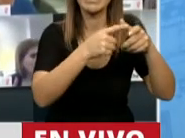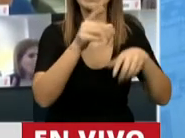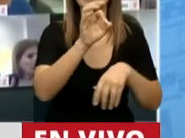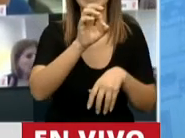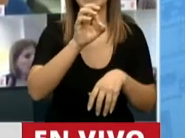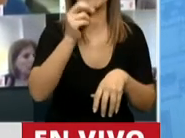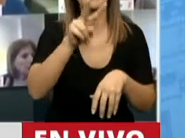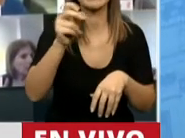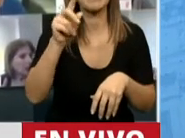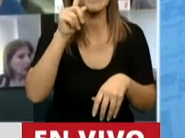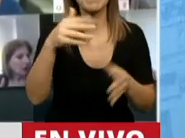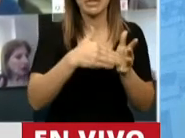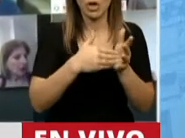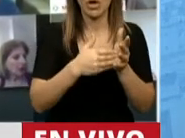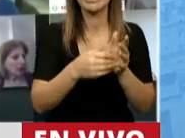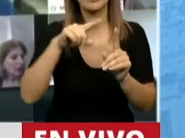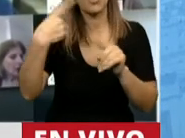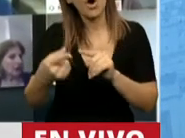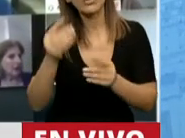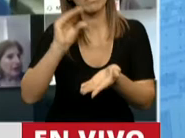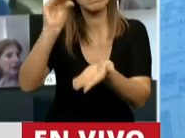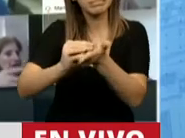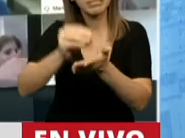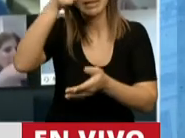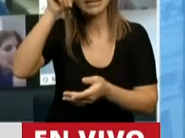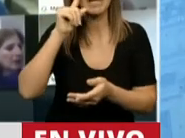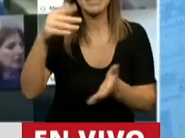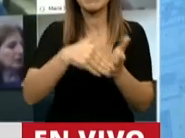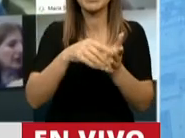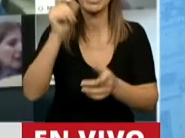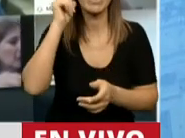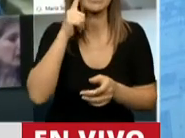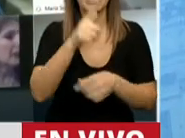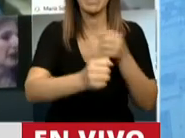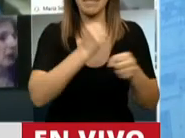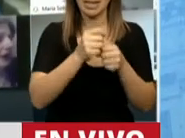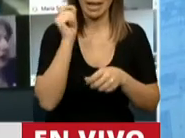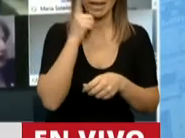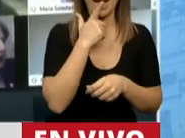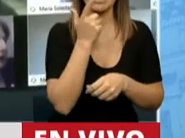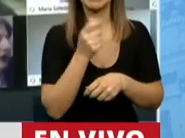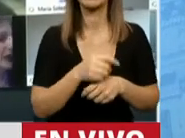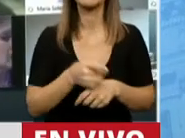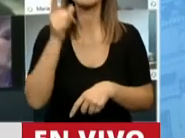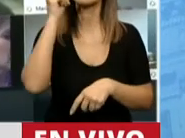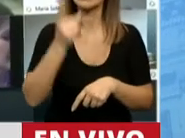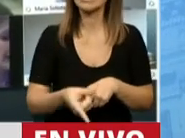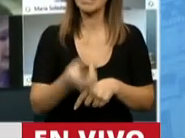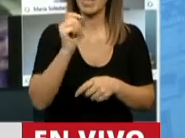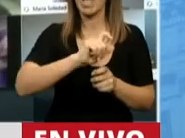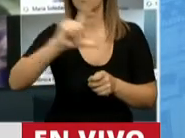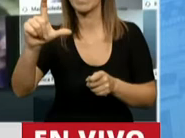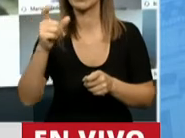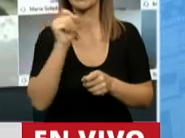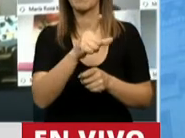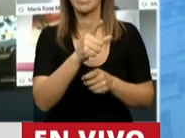millones, con un refuerzo de 2.060 millones con las empresas distribuidoras de gas. También se prevé un incremento de la